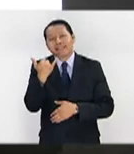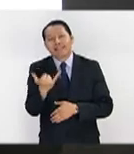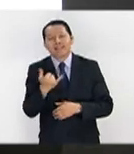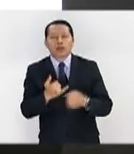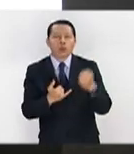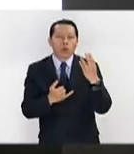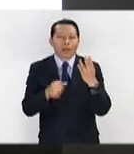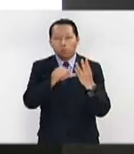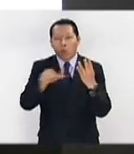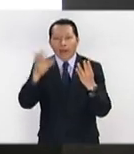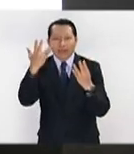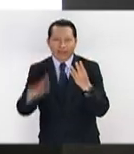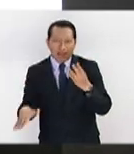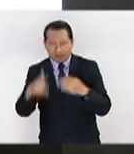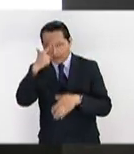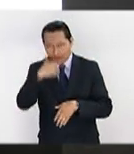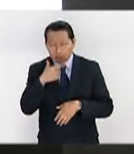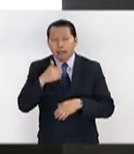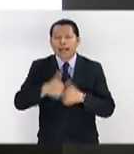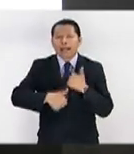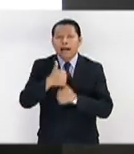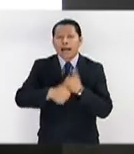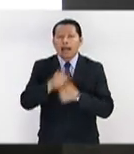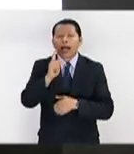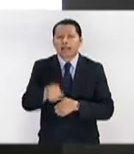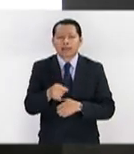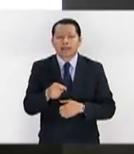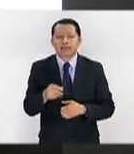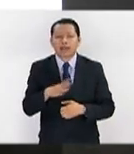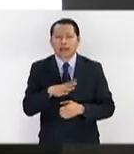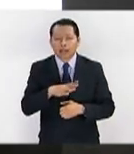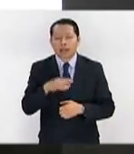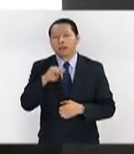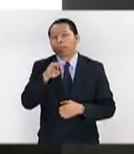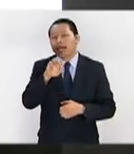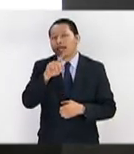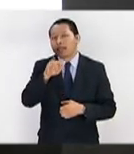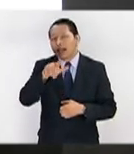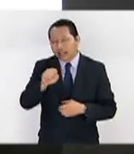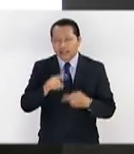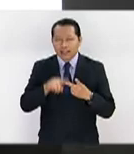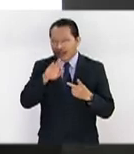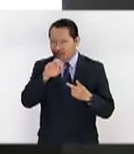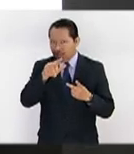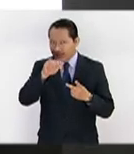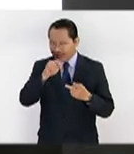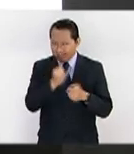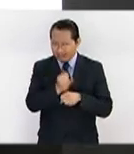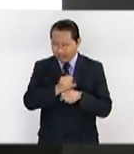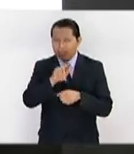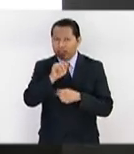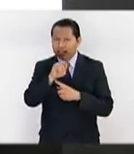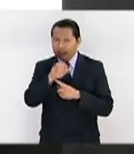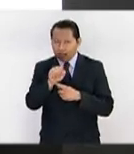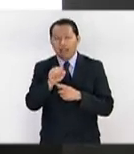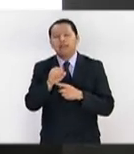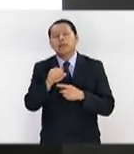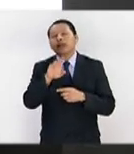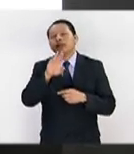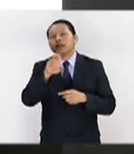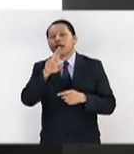de la noche. Las carreras que se ofertan son de metales, ebanistería, vitrales,